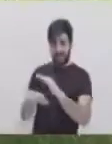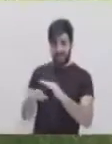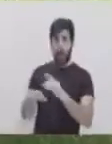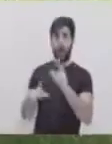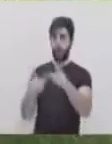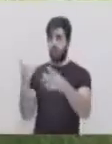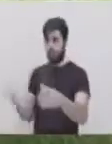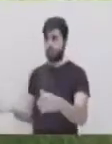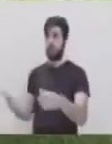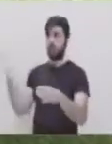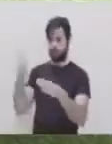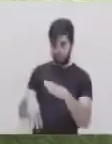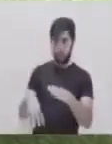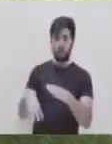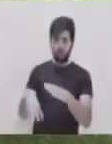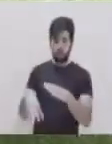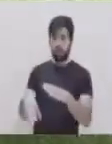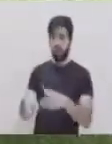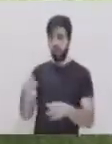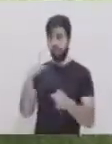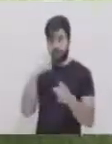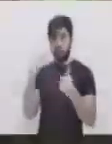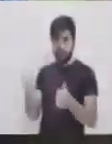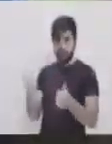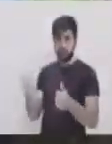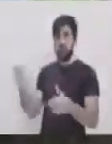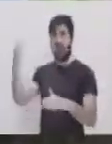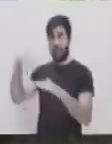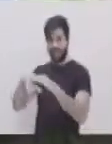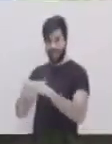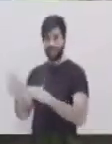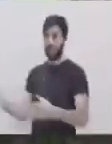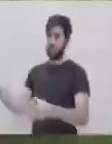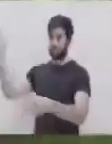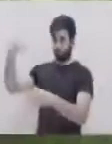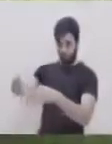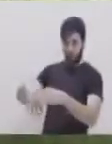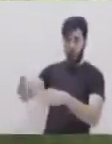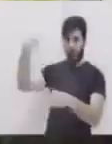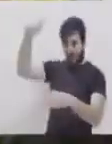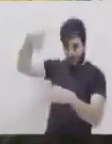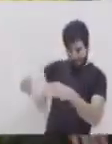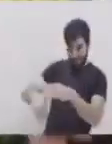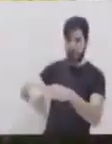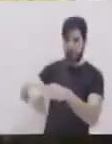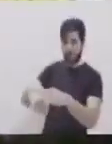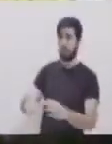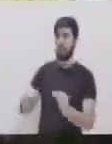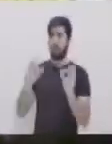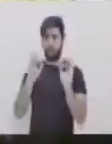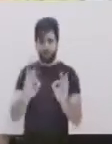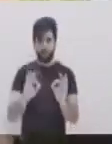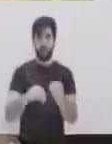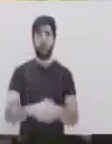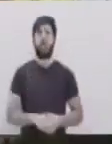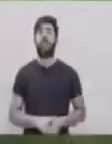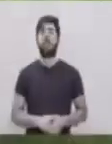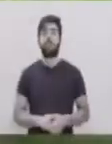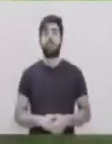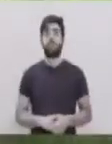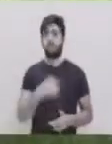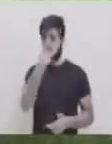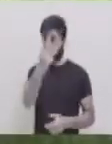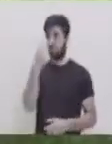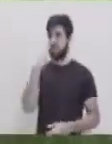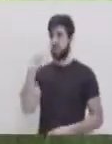dejarlo adentro. Mira, ¿dónde es adentro? Muy bien. Ya estamos en la línea de salida.